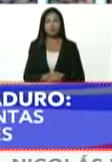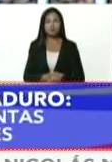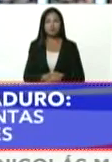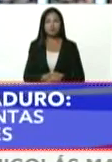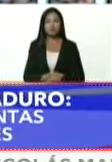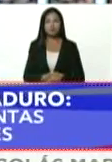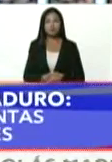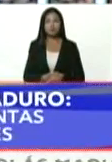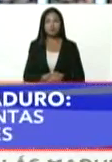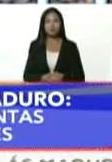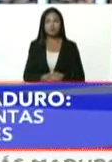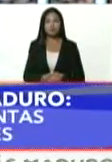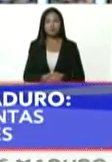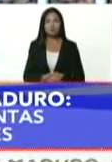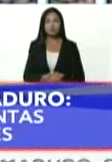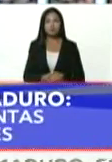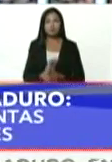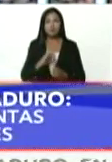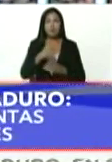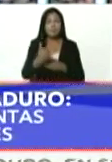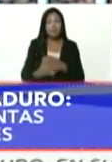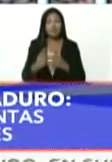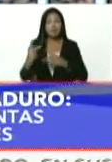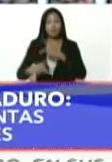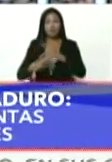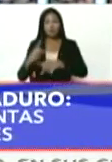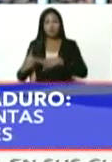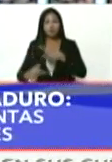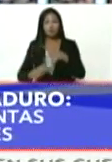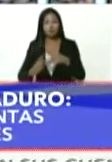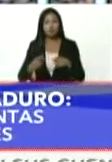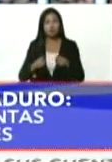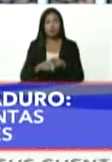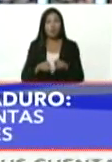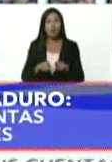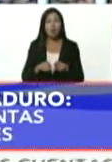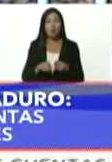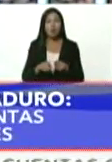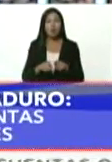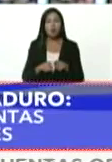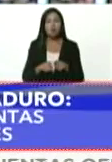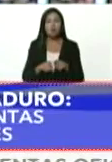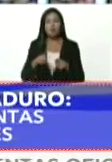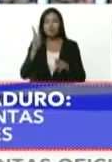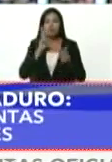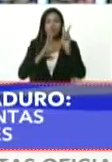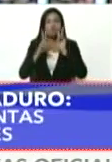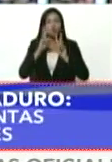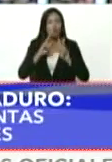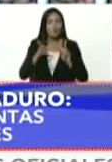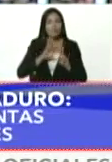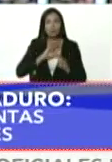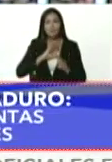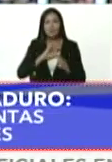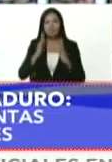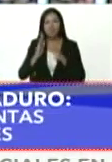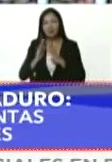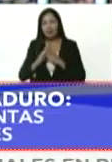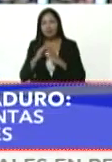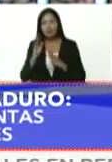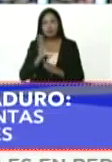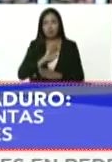Allá está el plan de producción de productos de higiene y aseo del hogar y